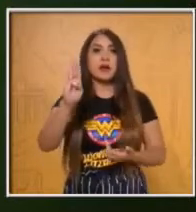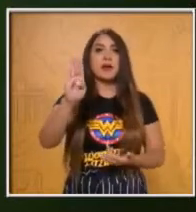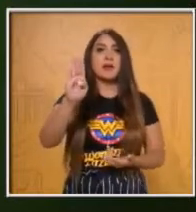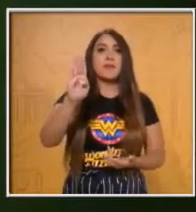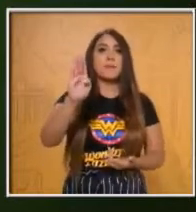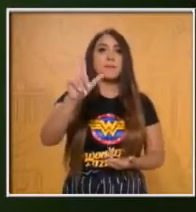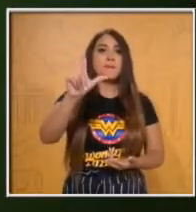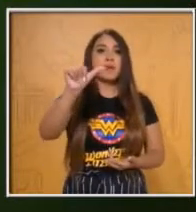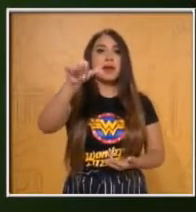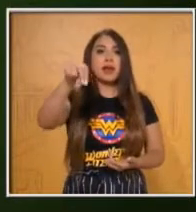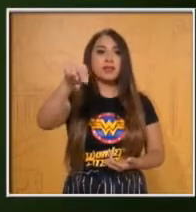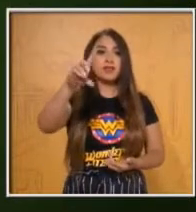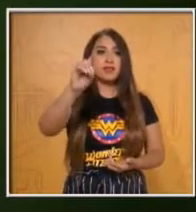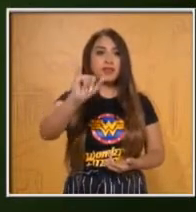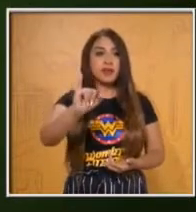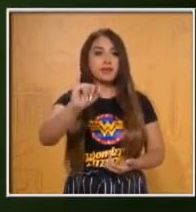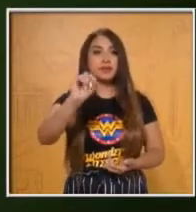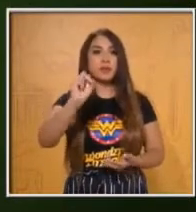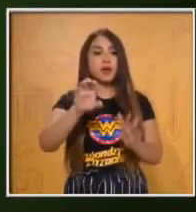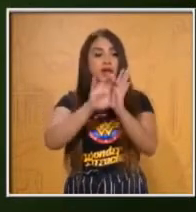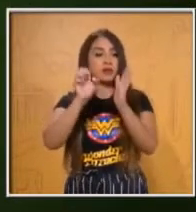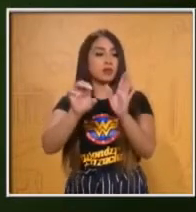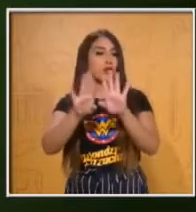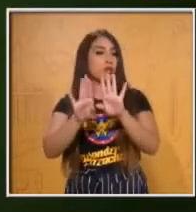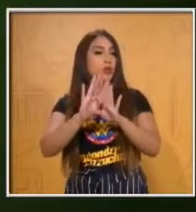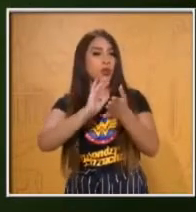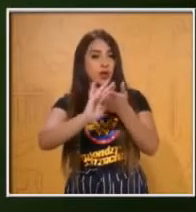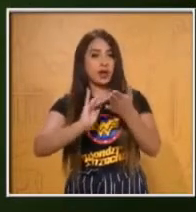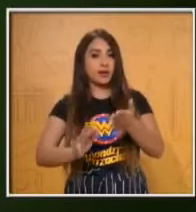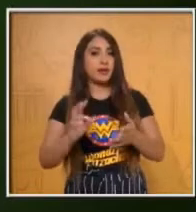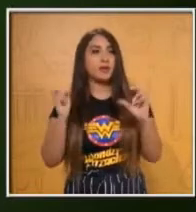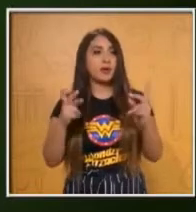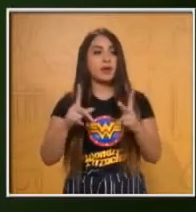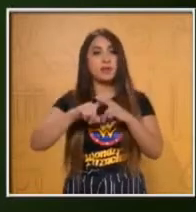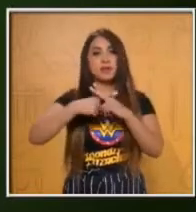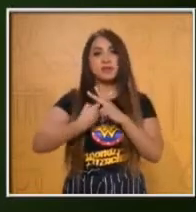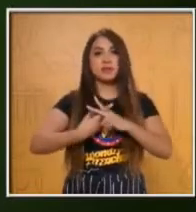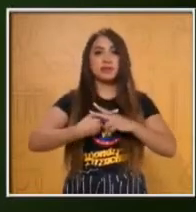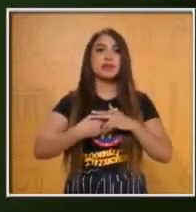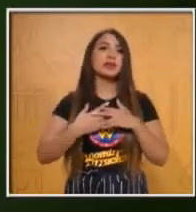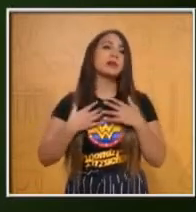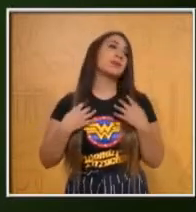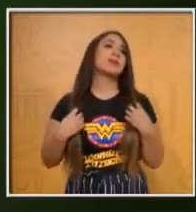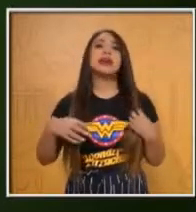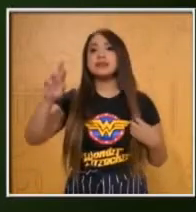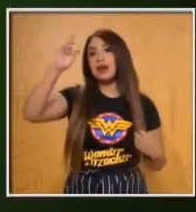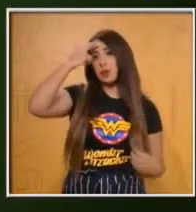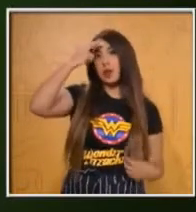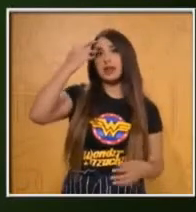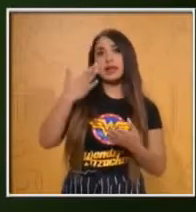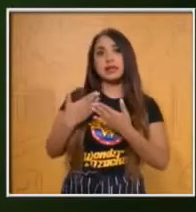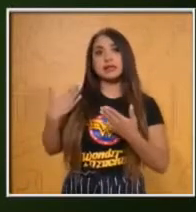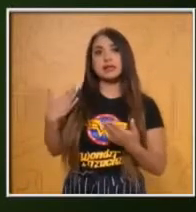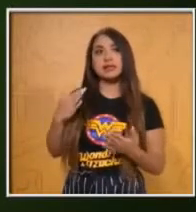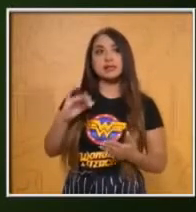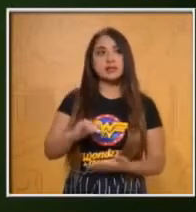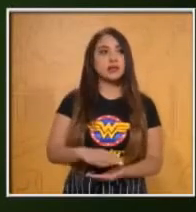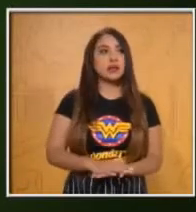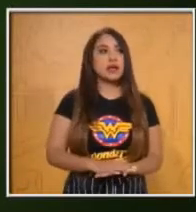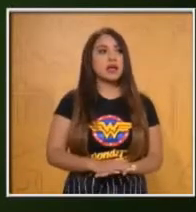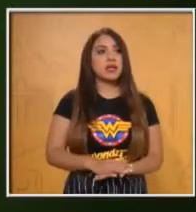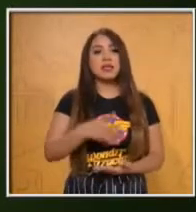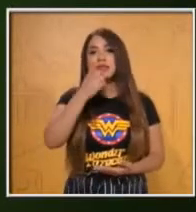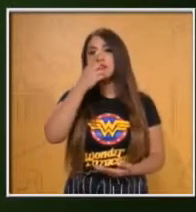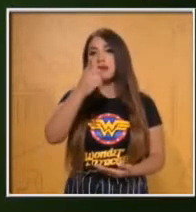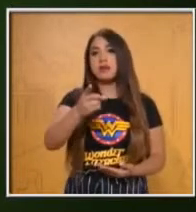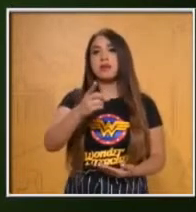ejemplo de cómo debes de leer. Vamos a dar inicio. ¿Se acuerdan que en una ocasión pasada hablamos